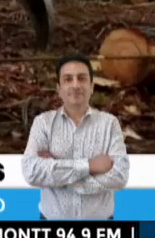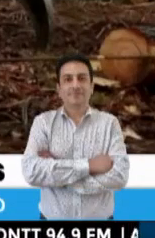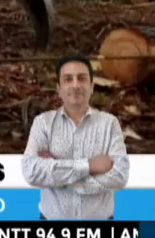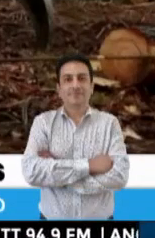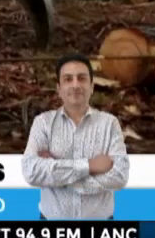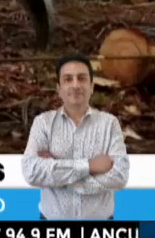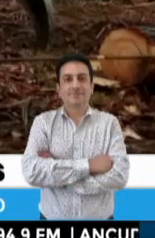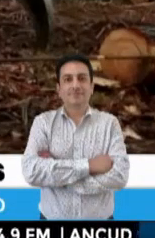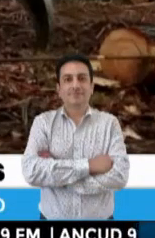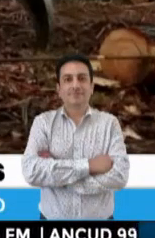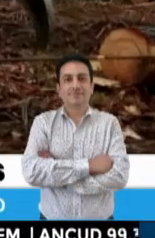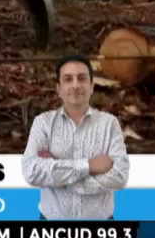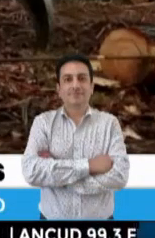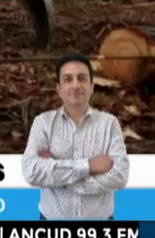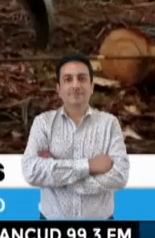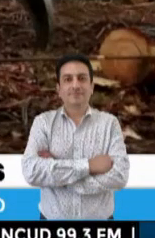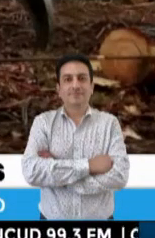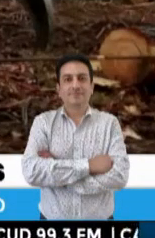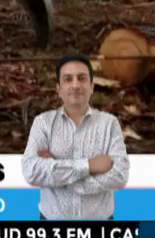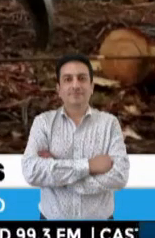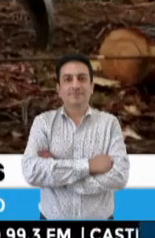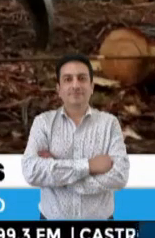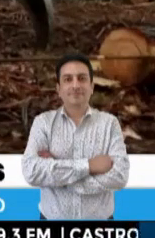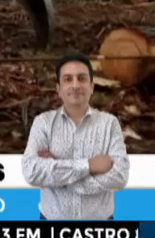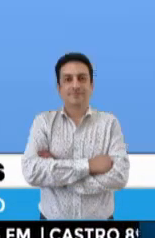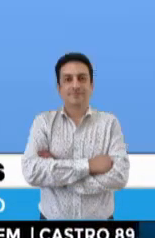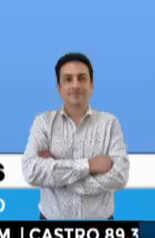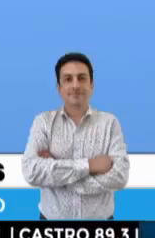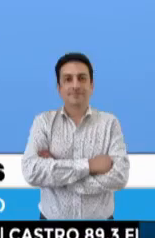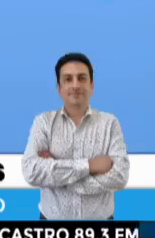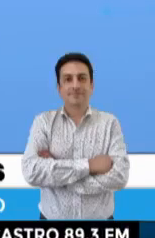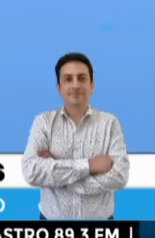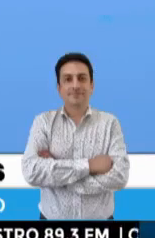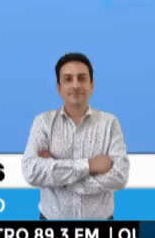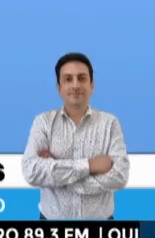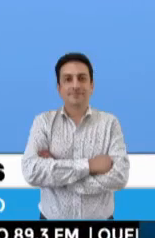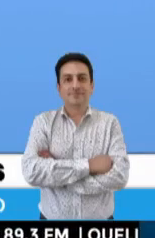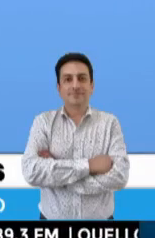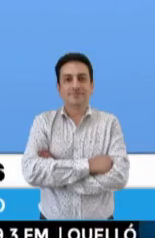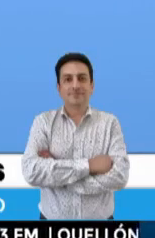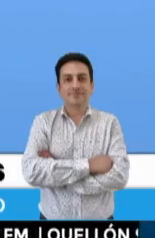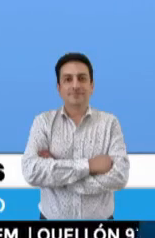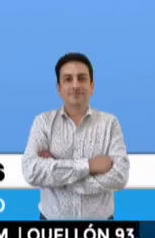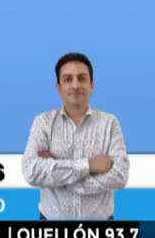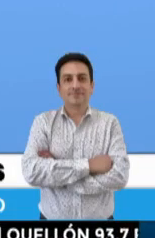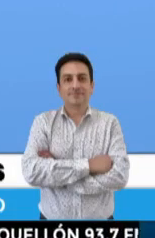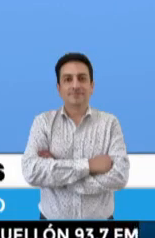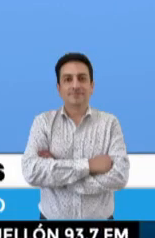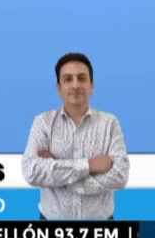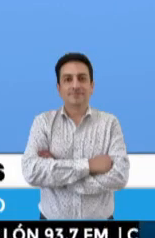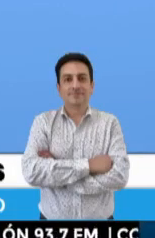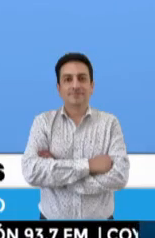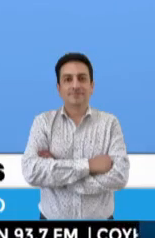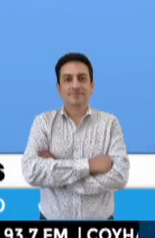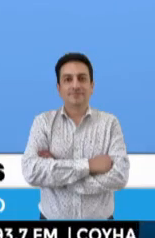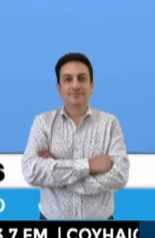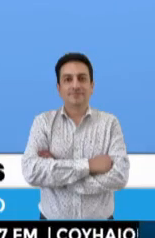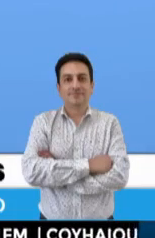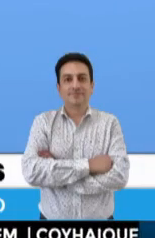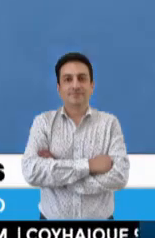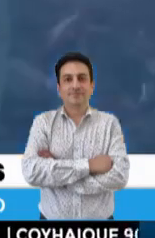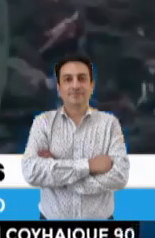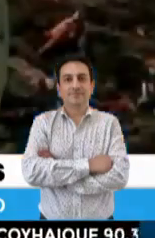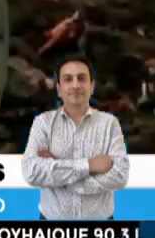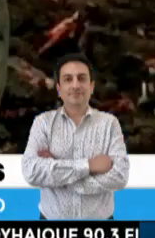atribuido este hecho a un ataque o atentado incendiario en la comuna precordillerana de Santa Bárbara, la provincia